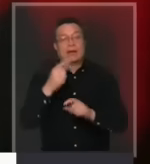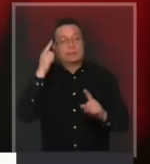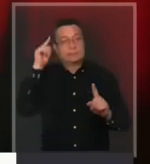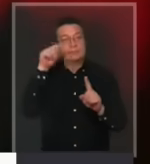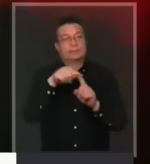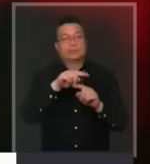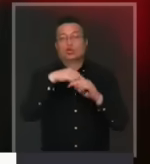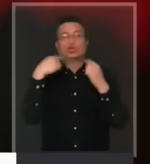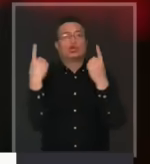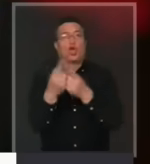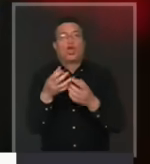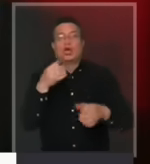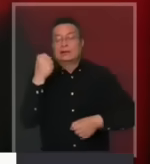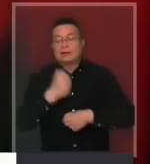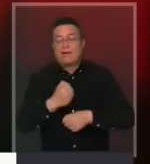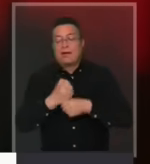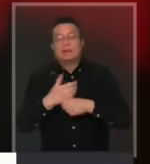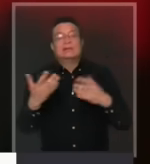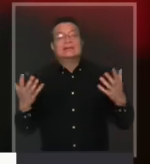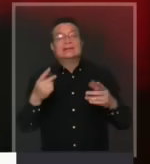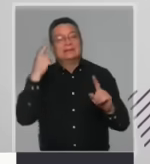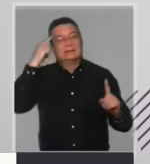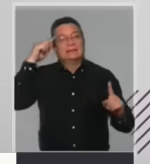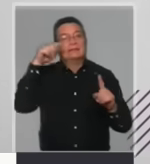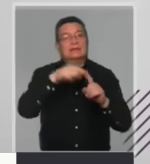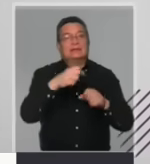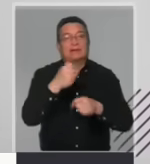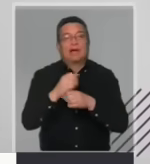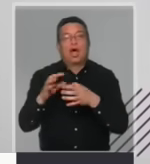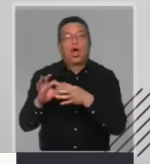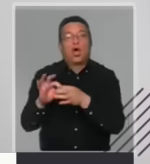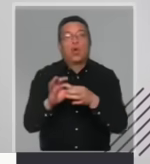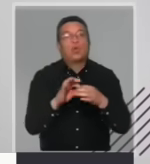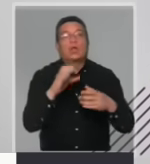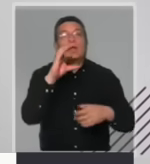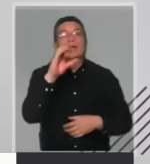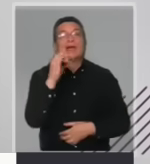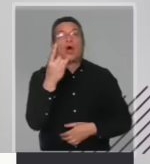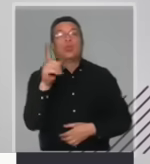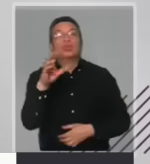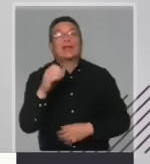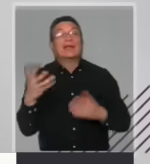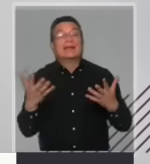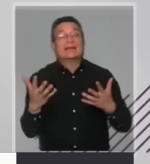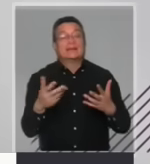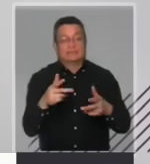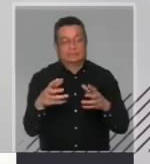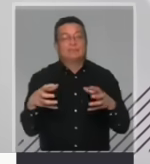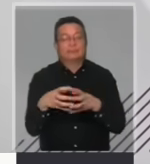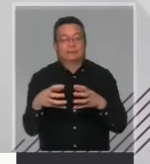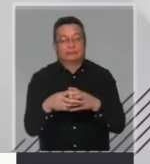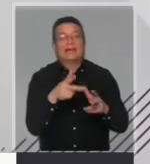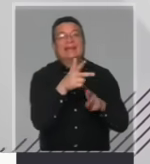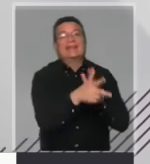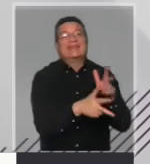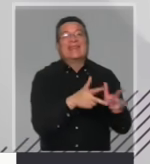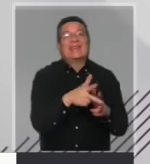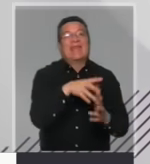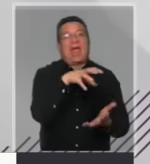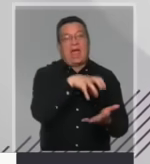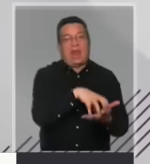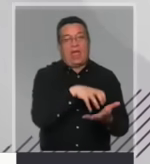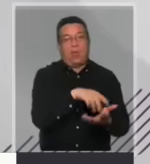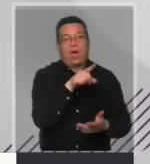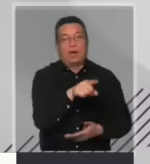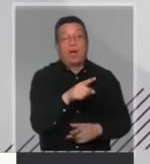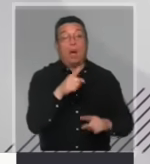sea, todo lo que ellos hacían, lo hacían por la causa. ¿Y qué era la causa? Era la organización. Era la causa del Tren de Aragua.